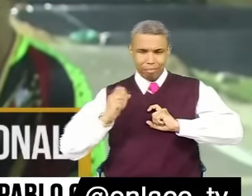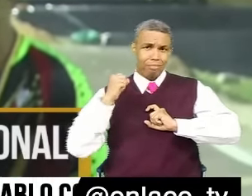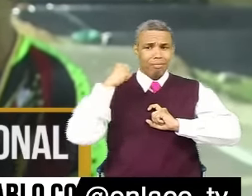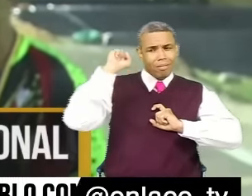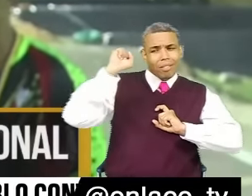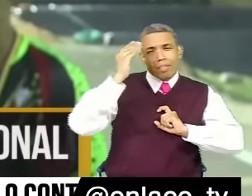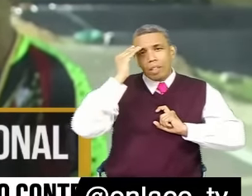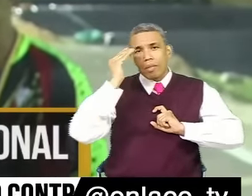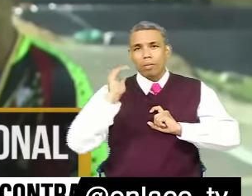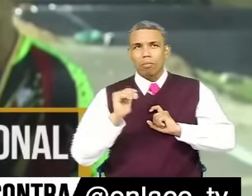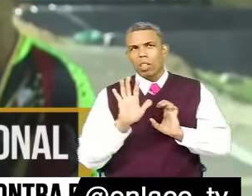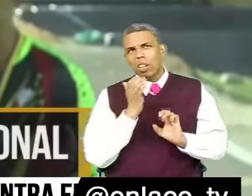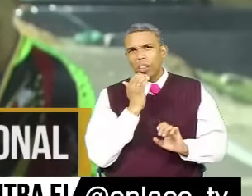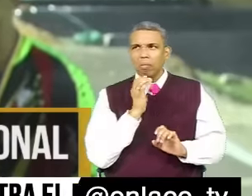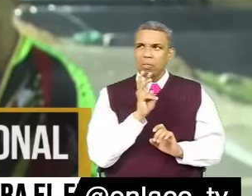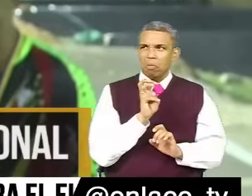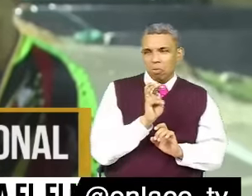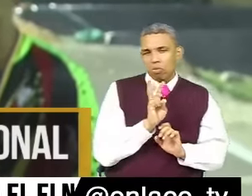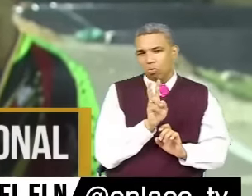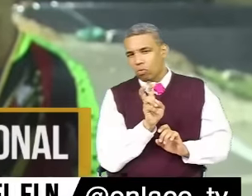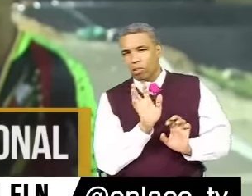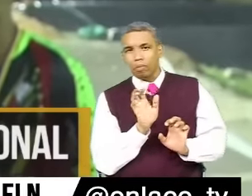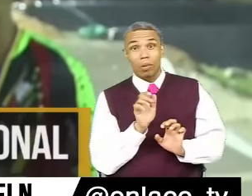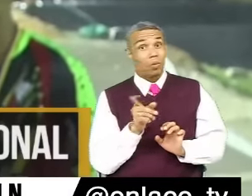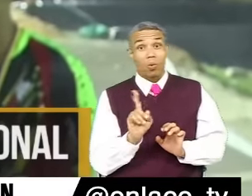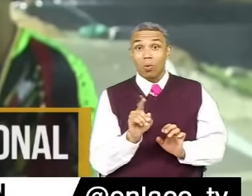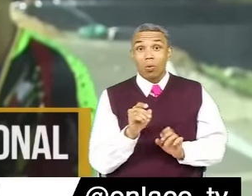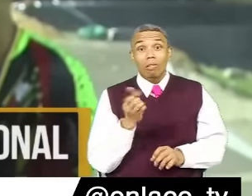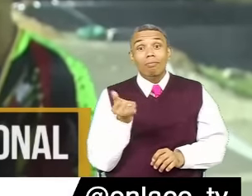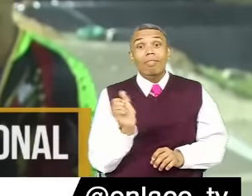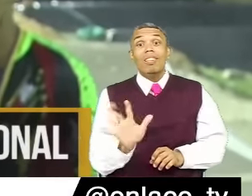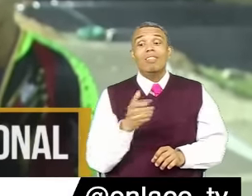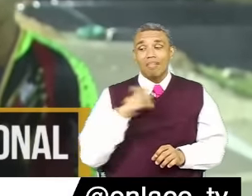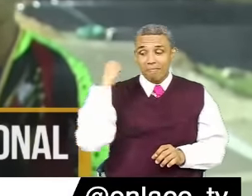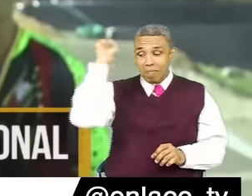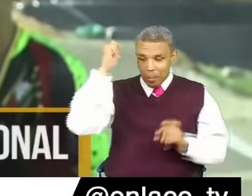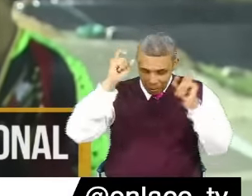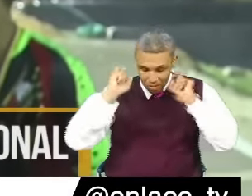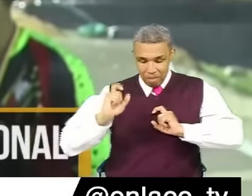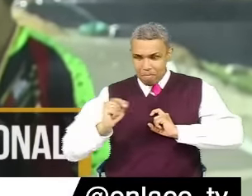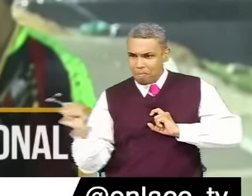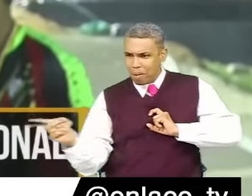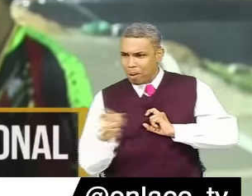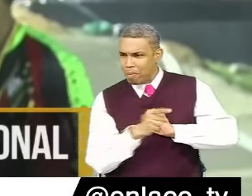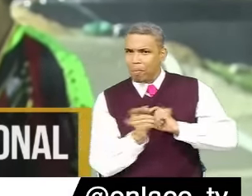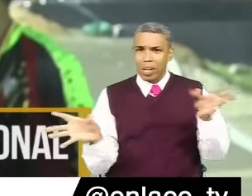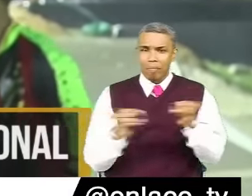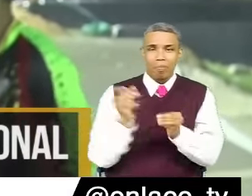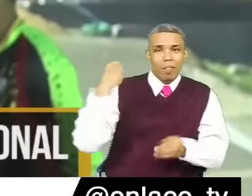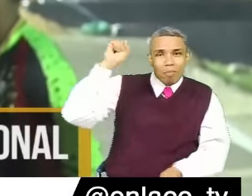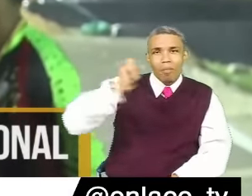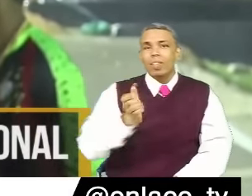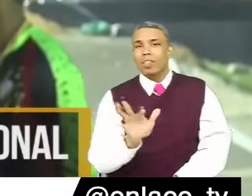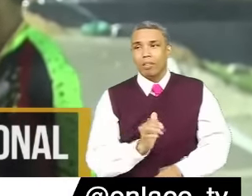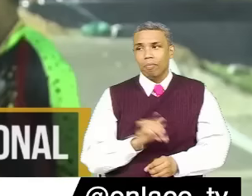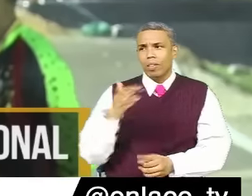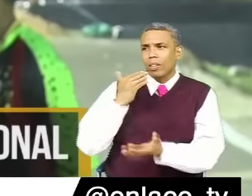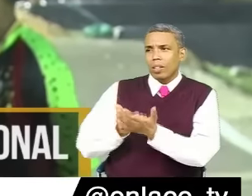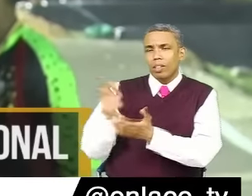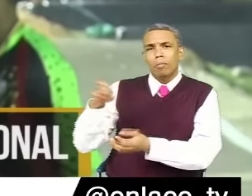las que logramos. Feliz y reconocer el trabajo del equipo interdisciplinario del club, reconocer el trabajo del profesor Edwin